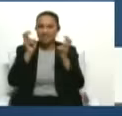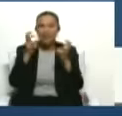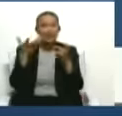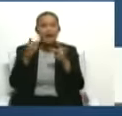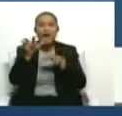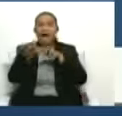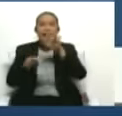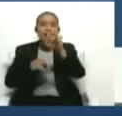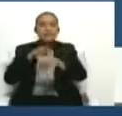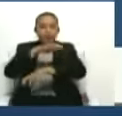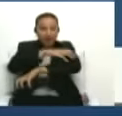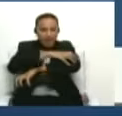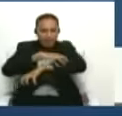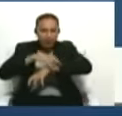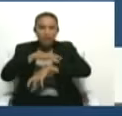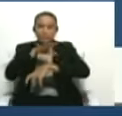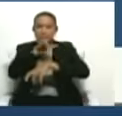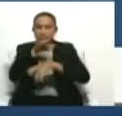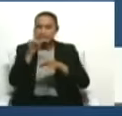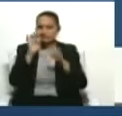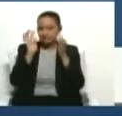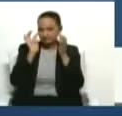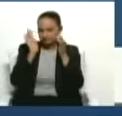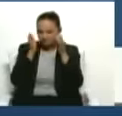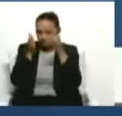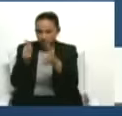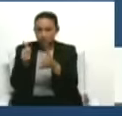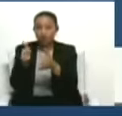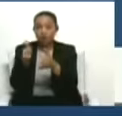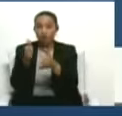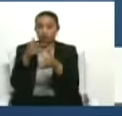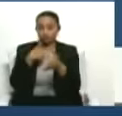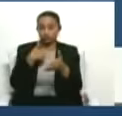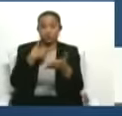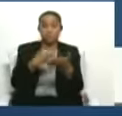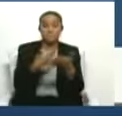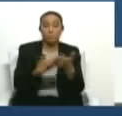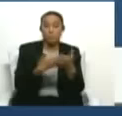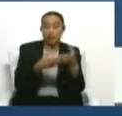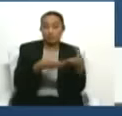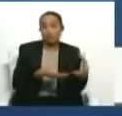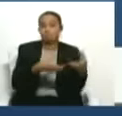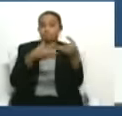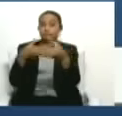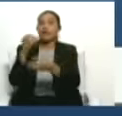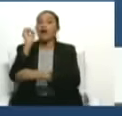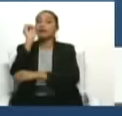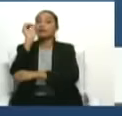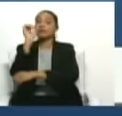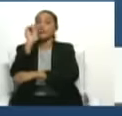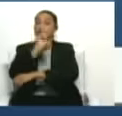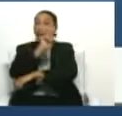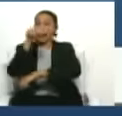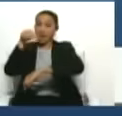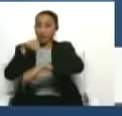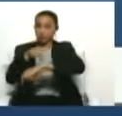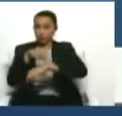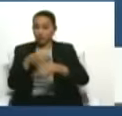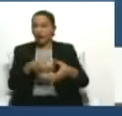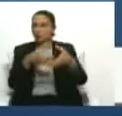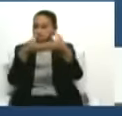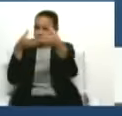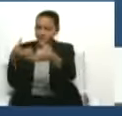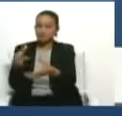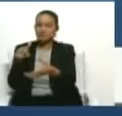como fiscal general de la República he presentado ante la Asamblea Nacional, cuando hemos hecho el informe de gestión, una